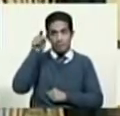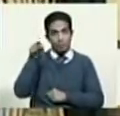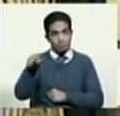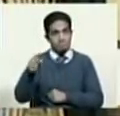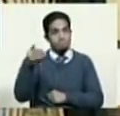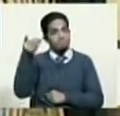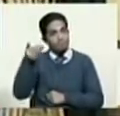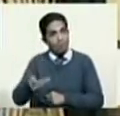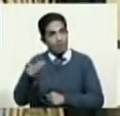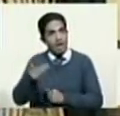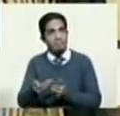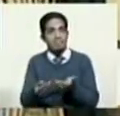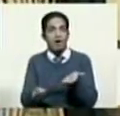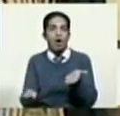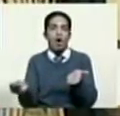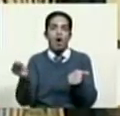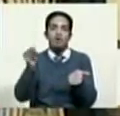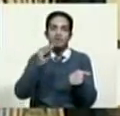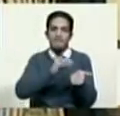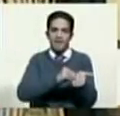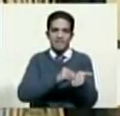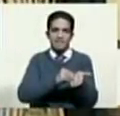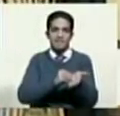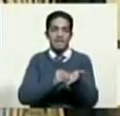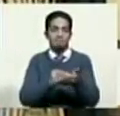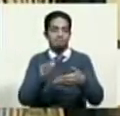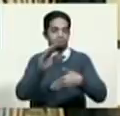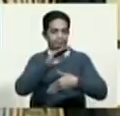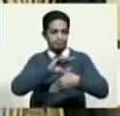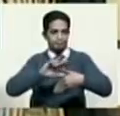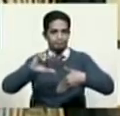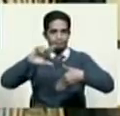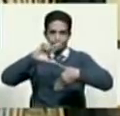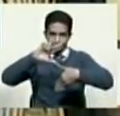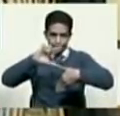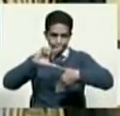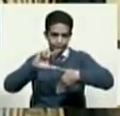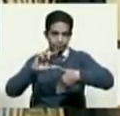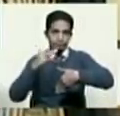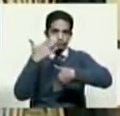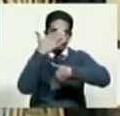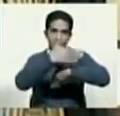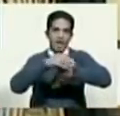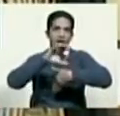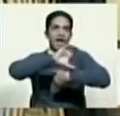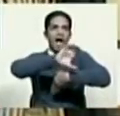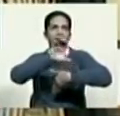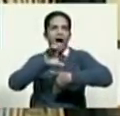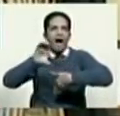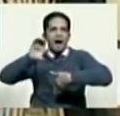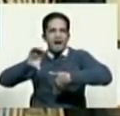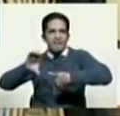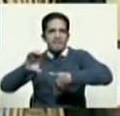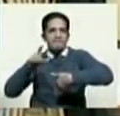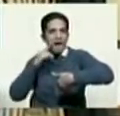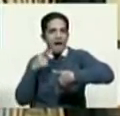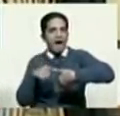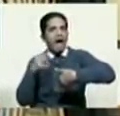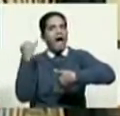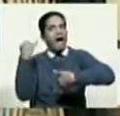que una vez más, desde América Latina, desde el Caribe, surjan iniciativas de paz